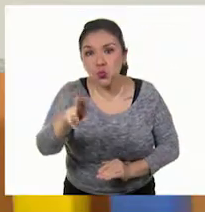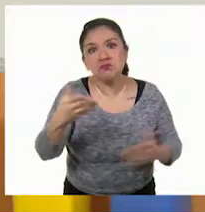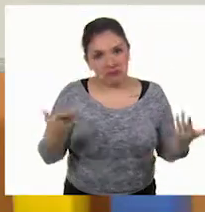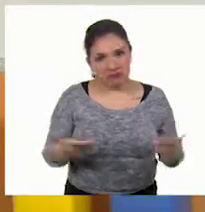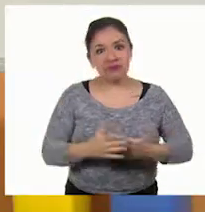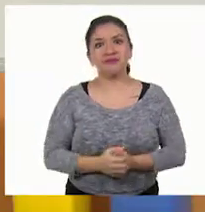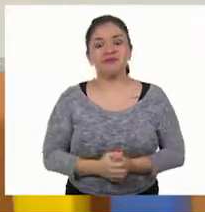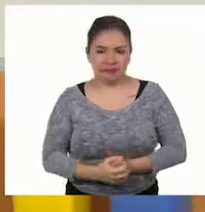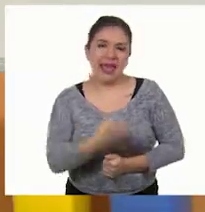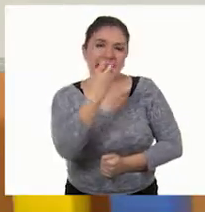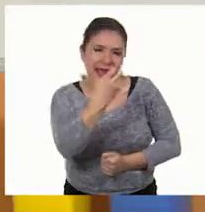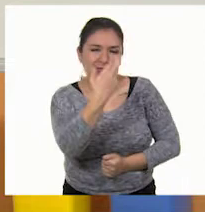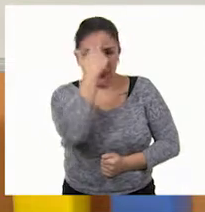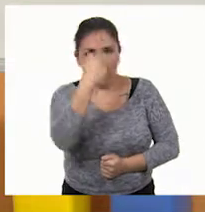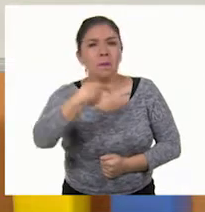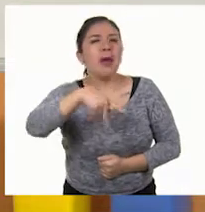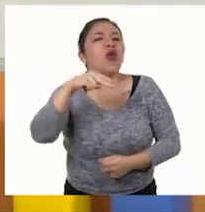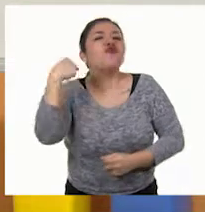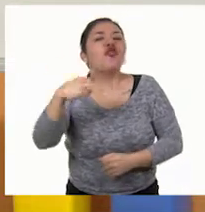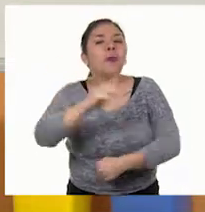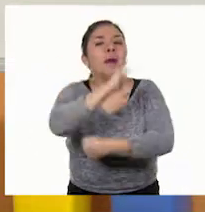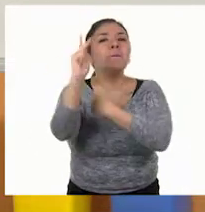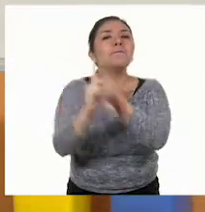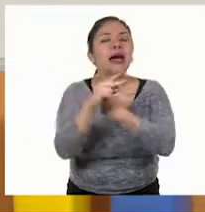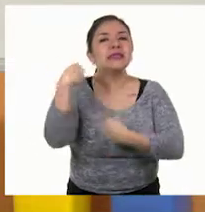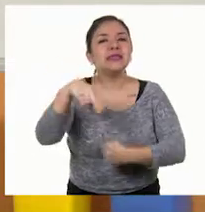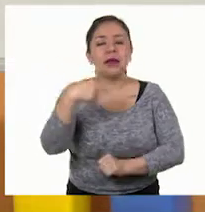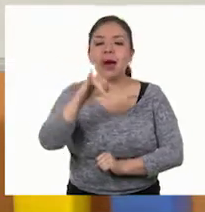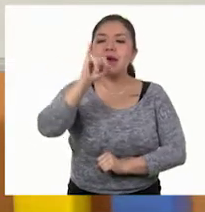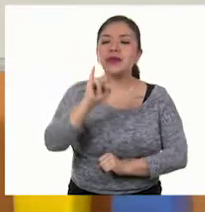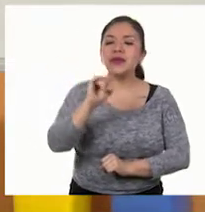Irlanda, que es el nombre de un país.